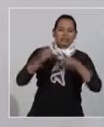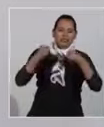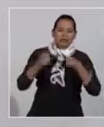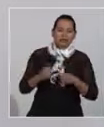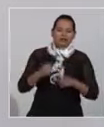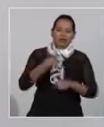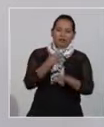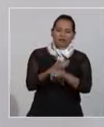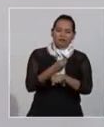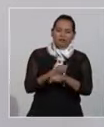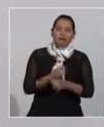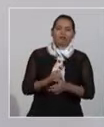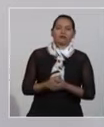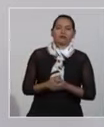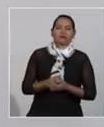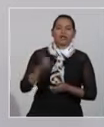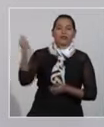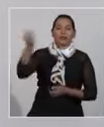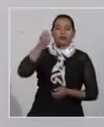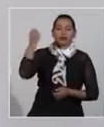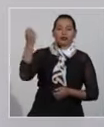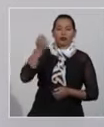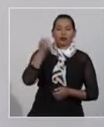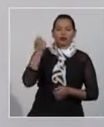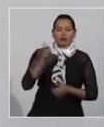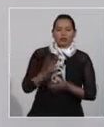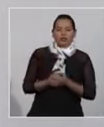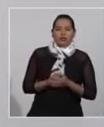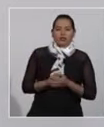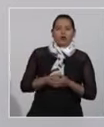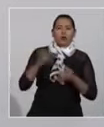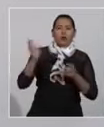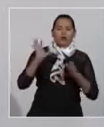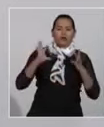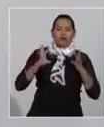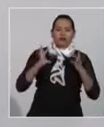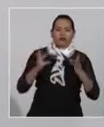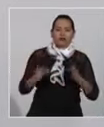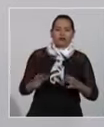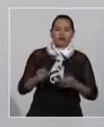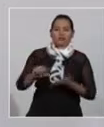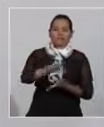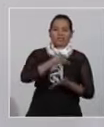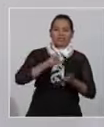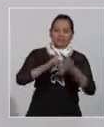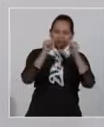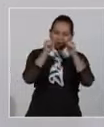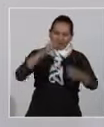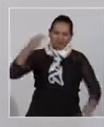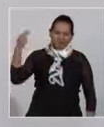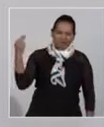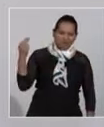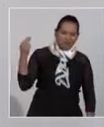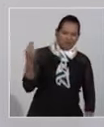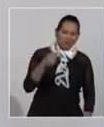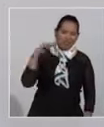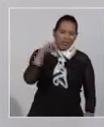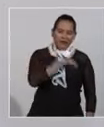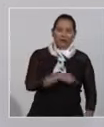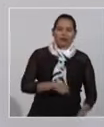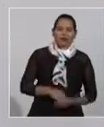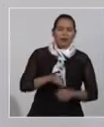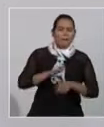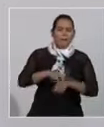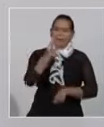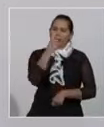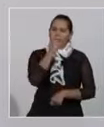presidente municipal, que fundamos el Centro de Emergencia y Respuesta Inmediata. Tecnología de punta para combatir la delincuencia. Más policías capacitados,